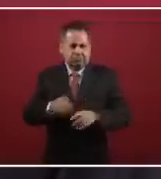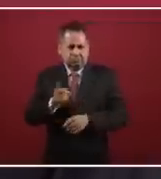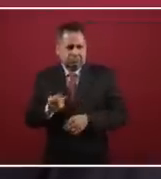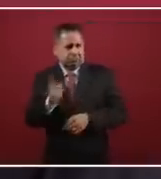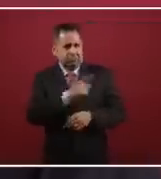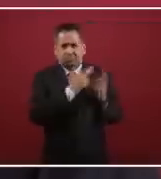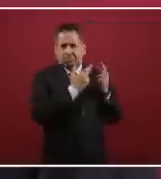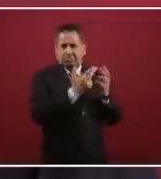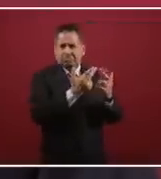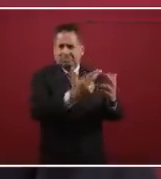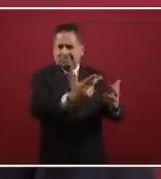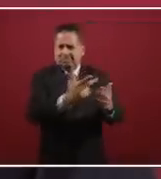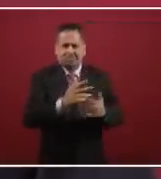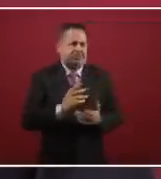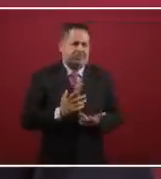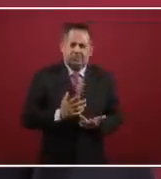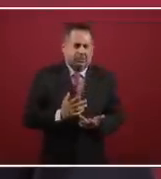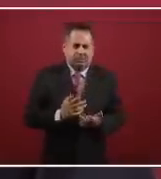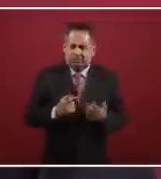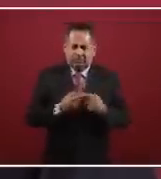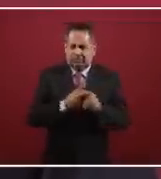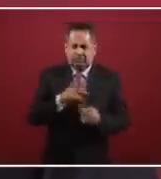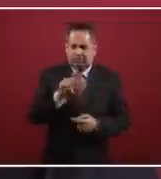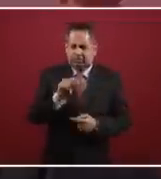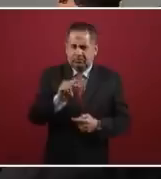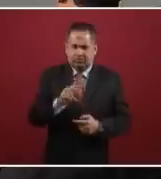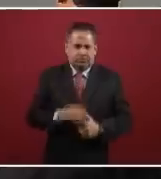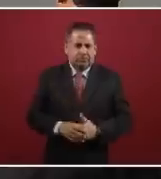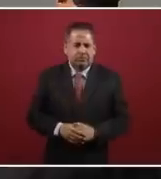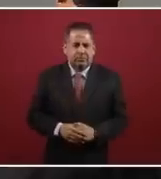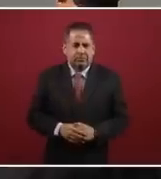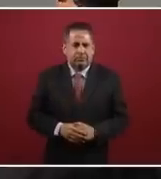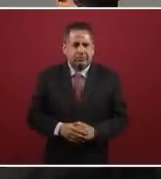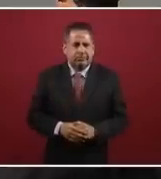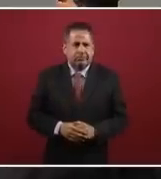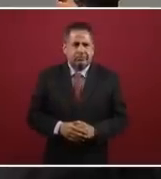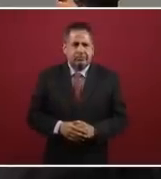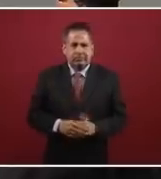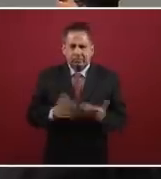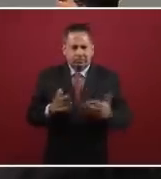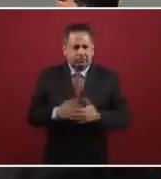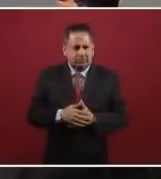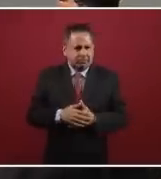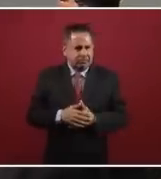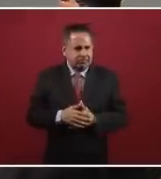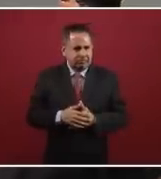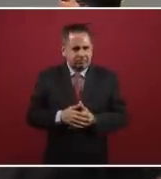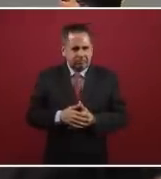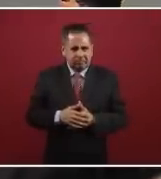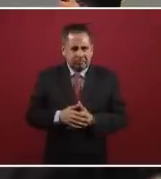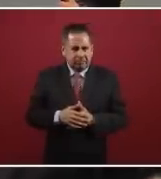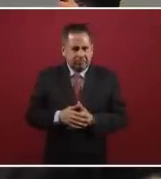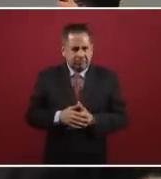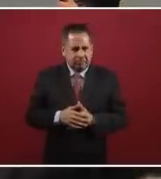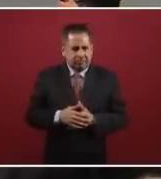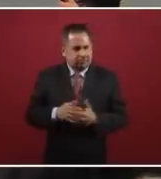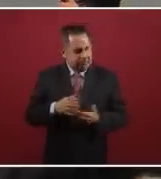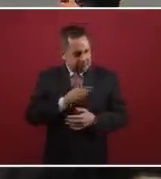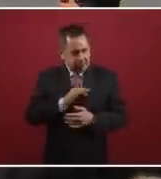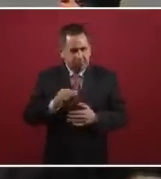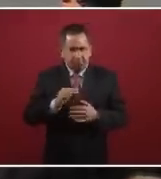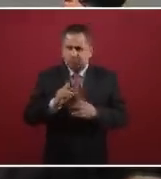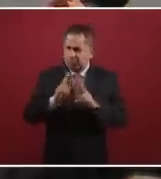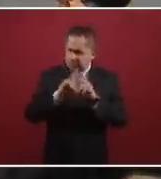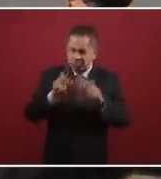destrucción? ¿Qué no lo podemos hacer de manera